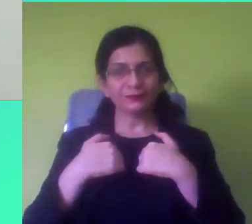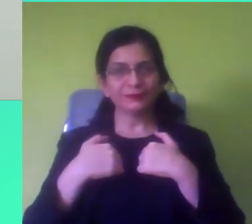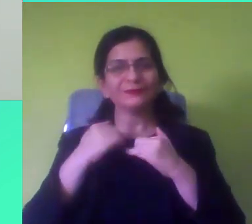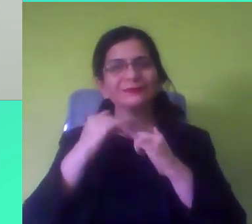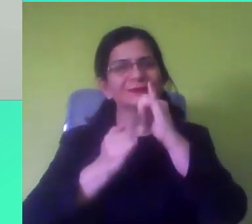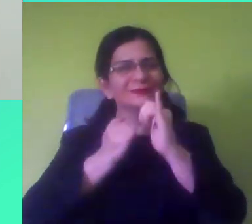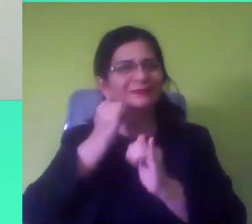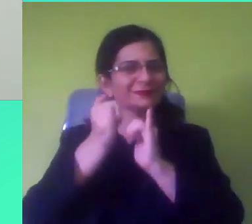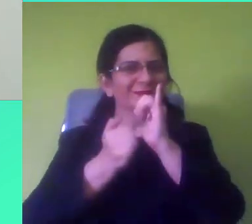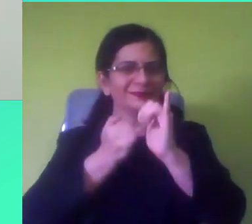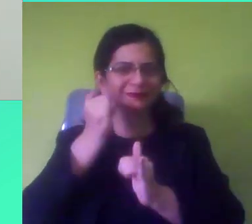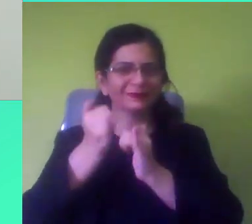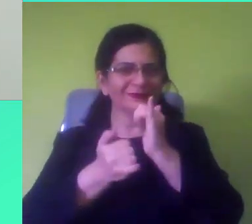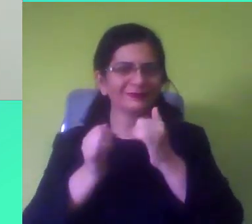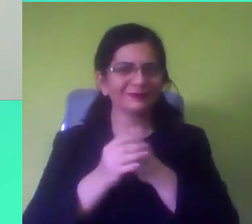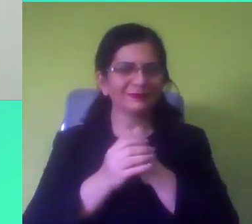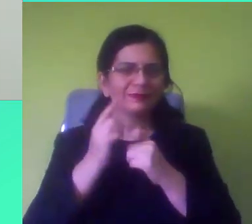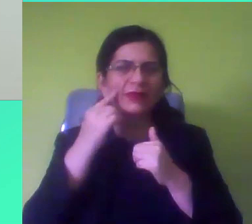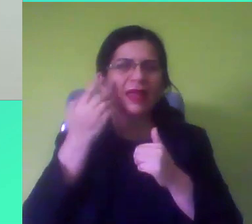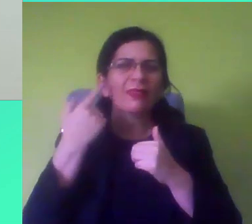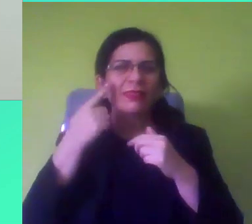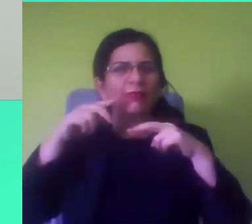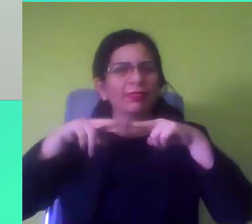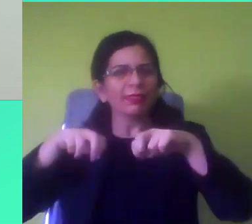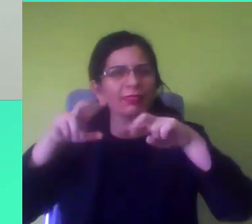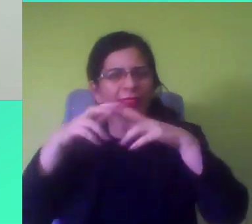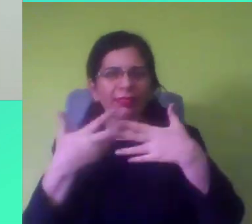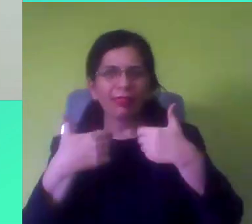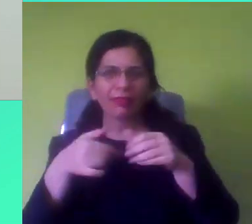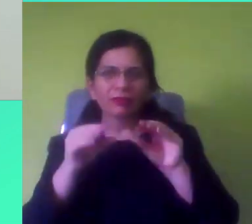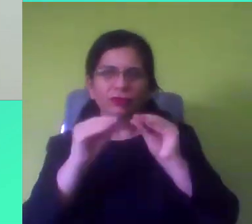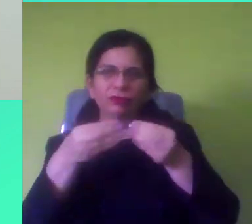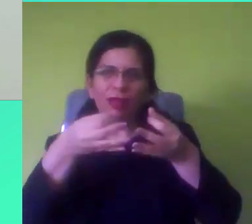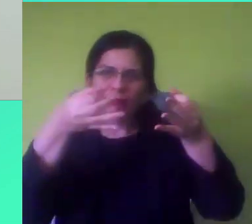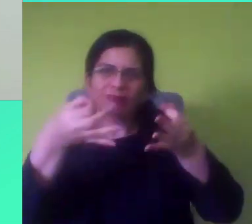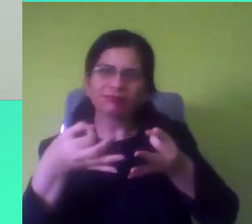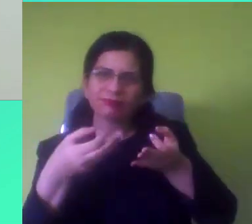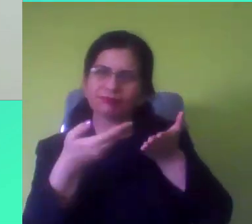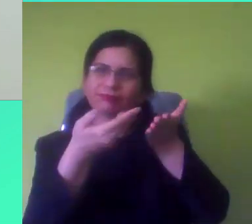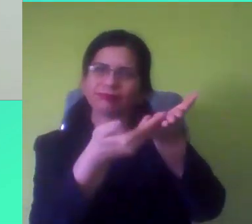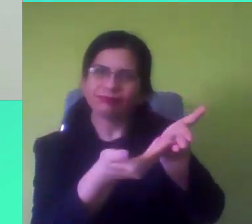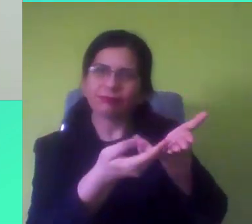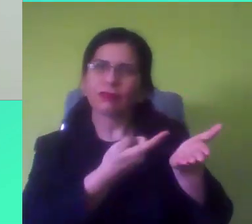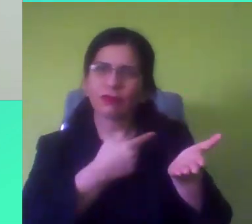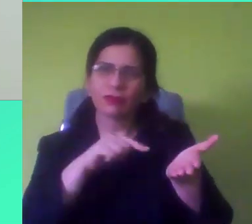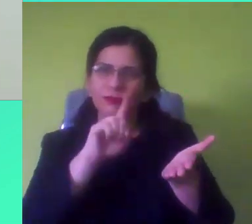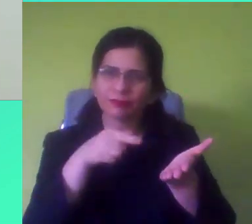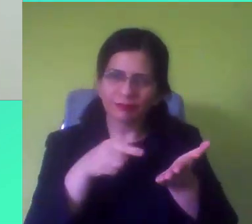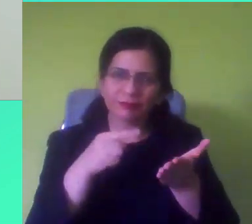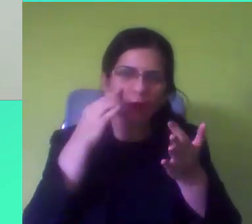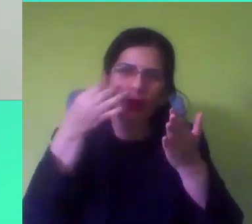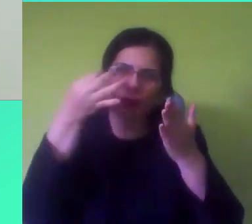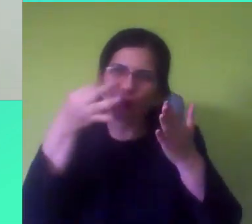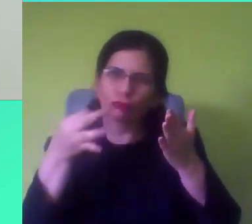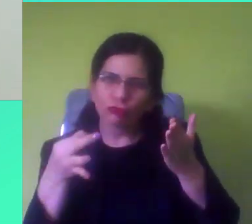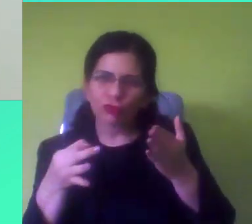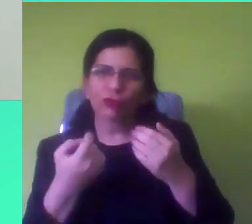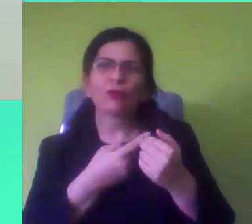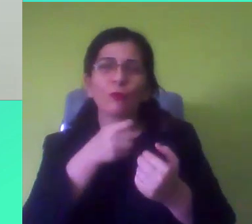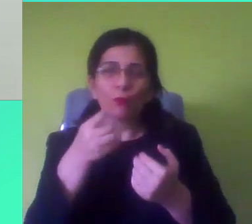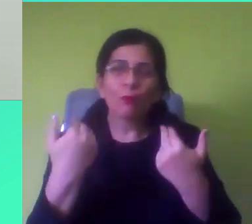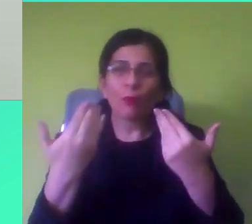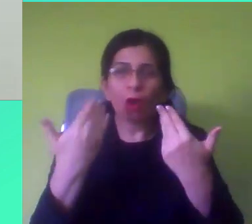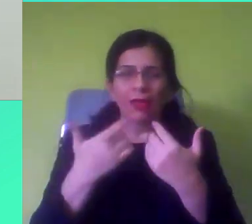a hablar de los resultados del Inventario Nacional de Glaciares. Básicamente estos resultados se